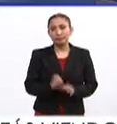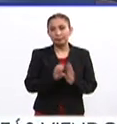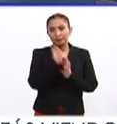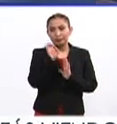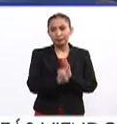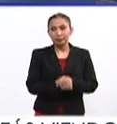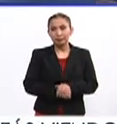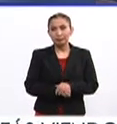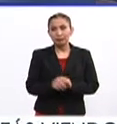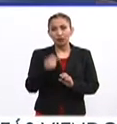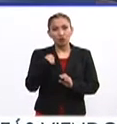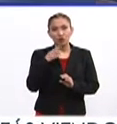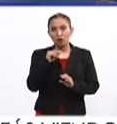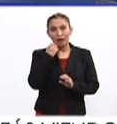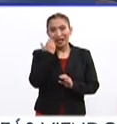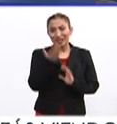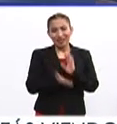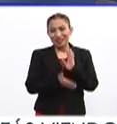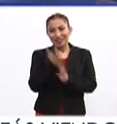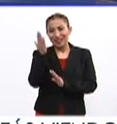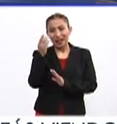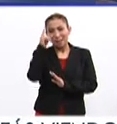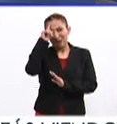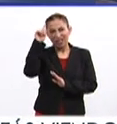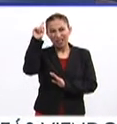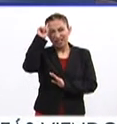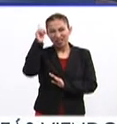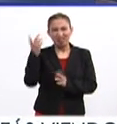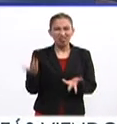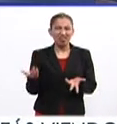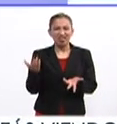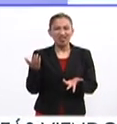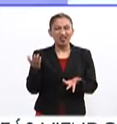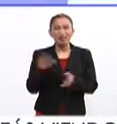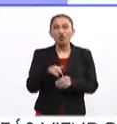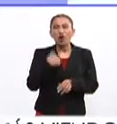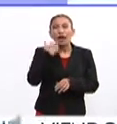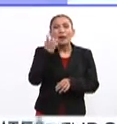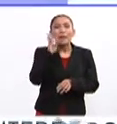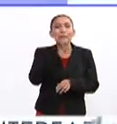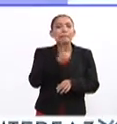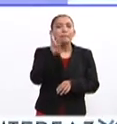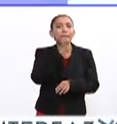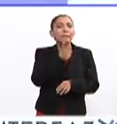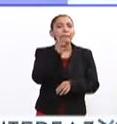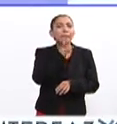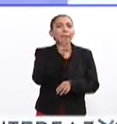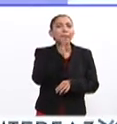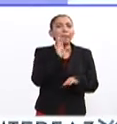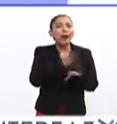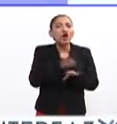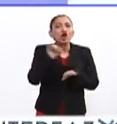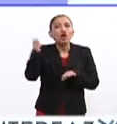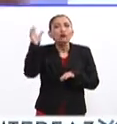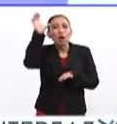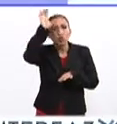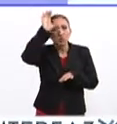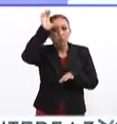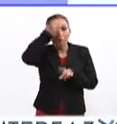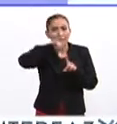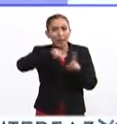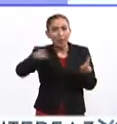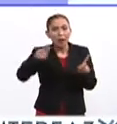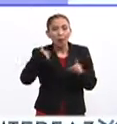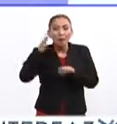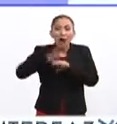ejemplo, yo no me quise ir a Madrid porque yo quería experimentar una nueva cultura, o